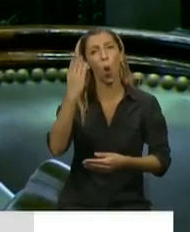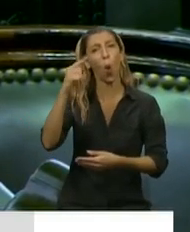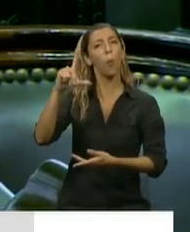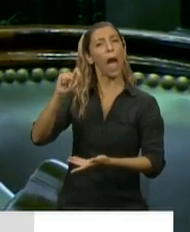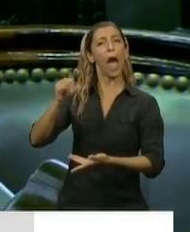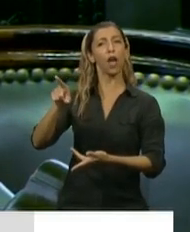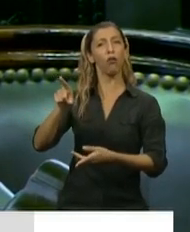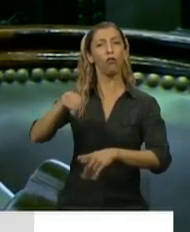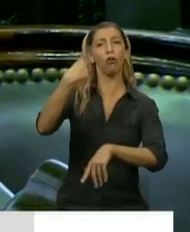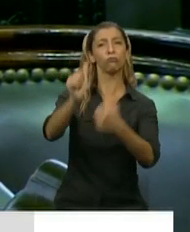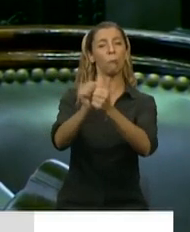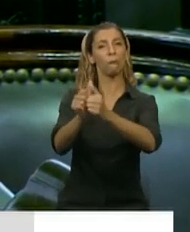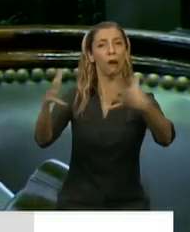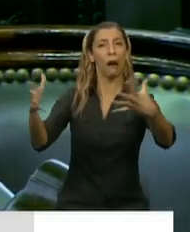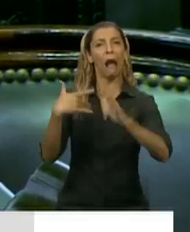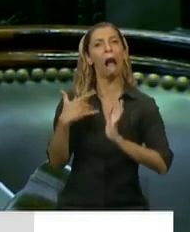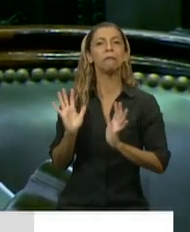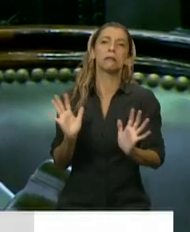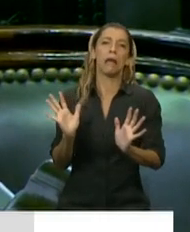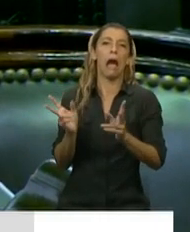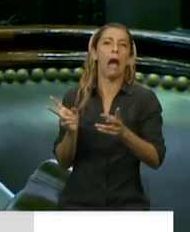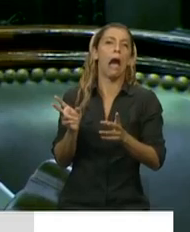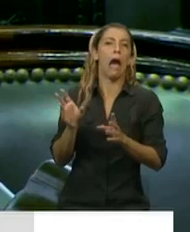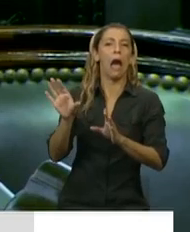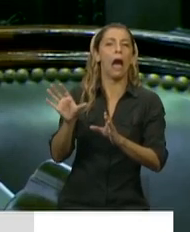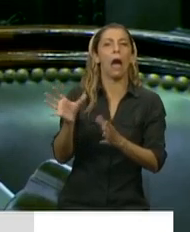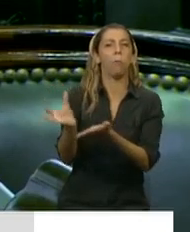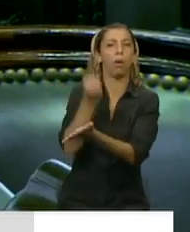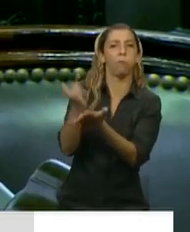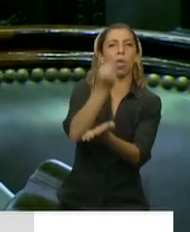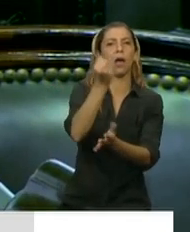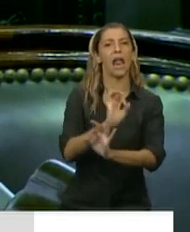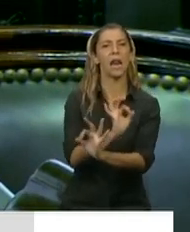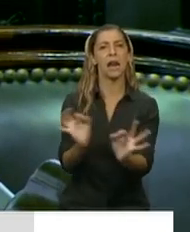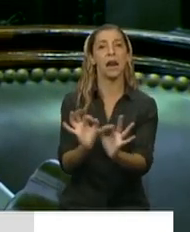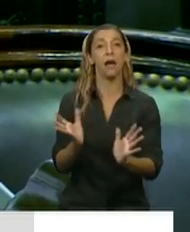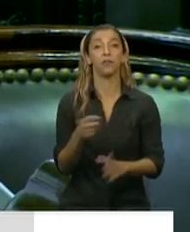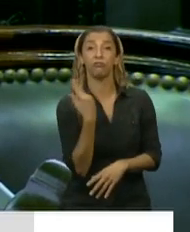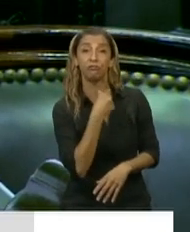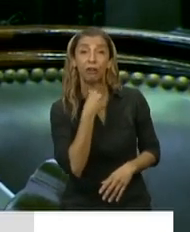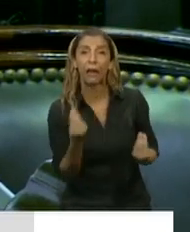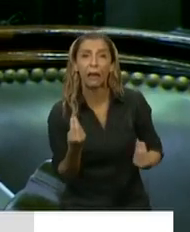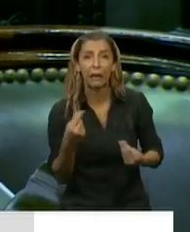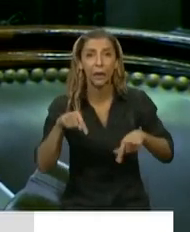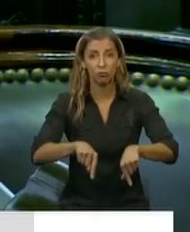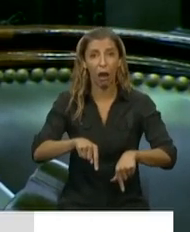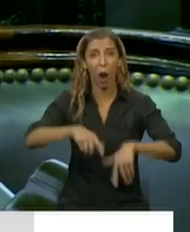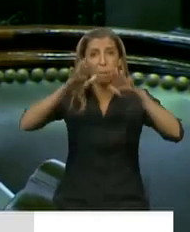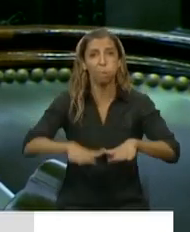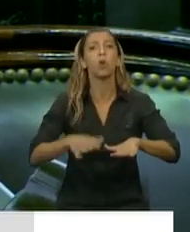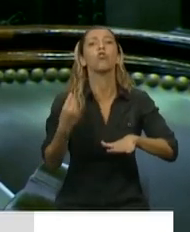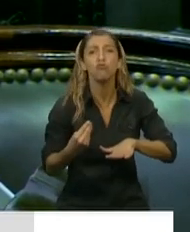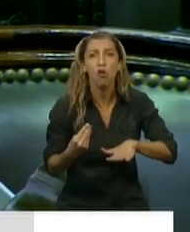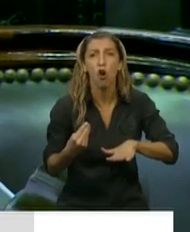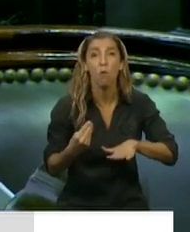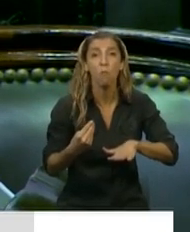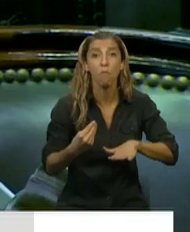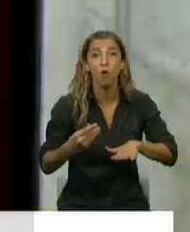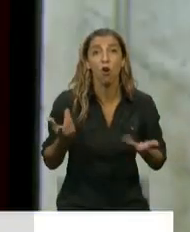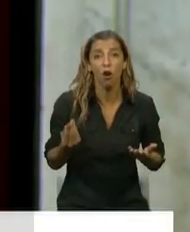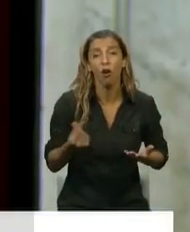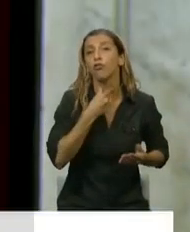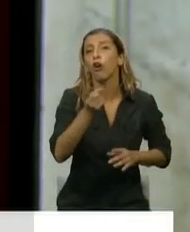expediente 1338-D2020, que es un proyecto de impuestos a las grandes fortunas, a la ganancia de los bancos, de las